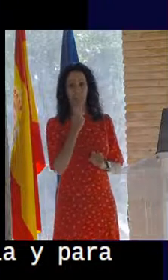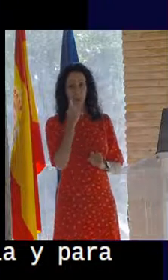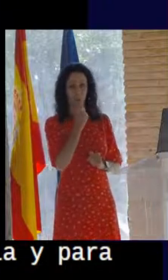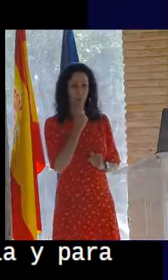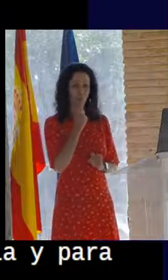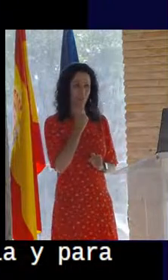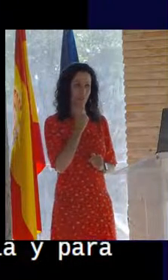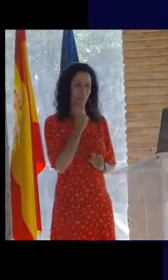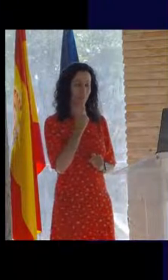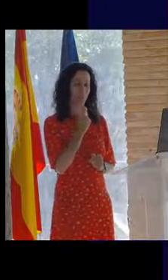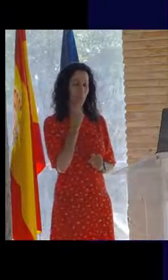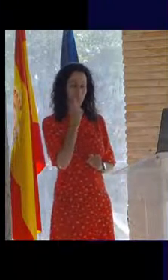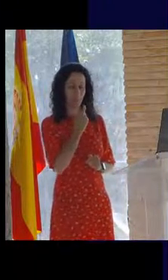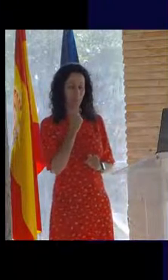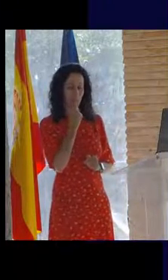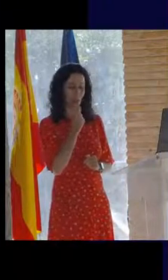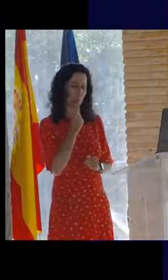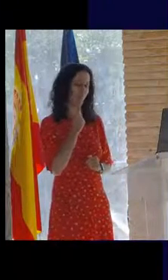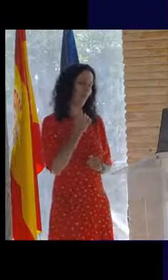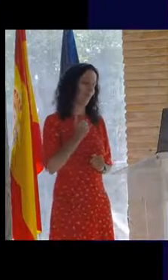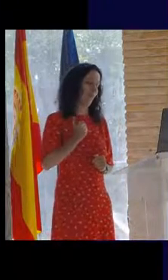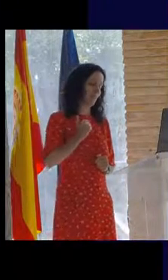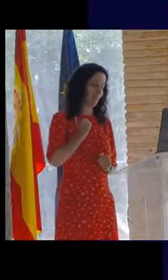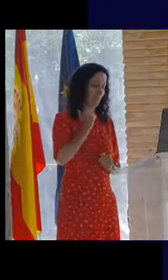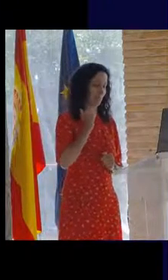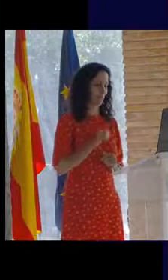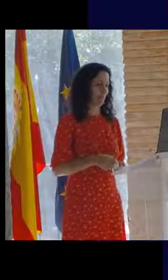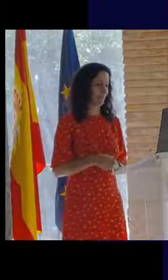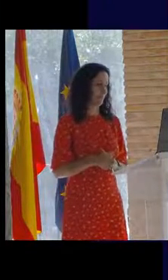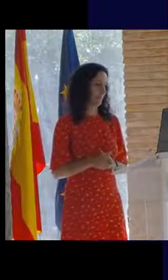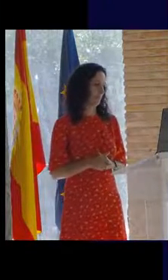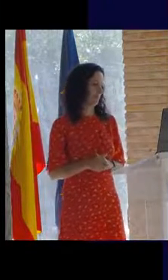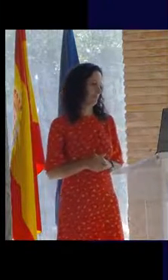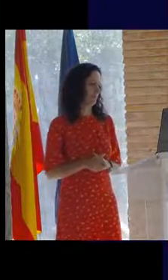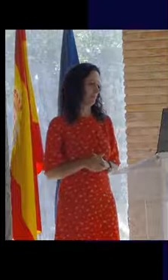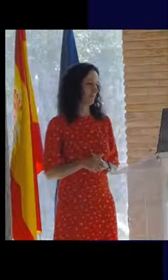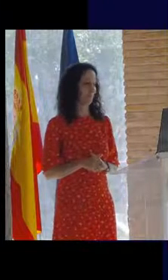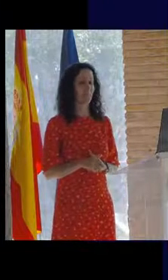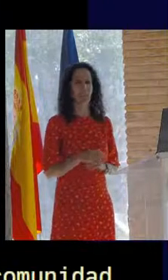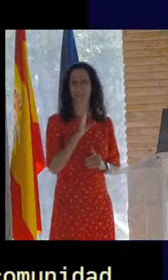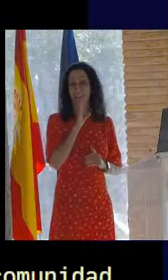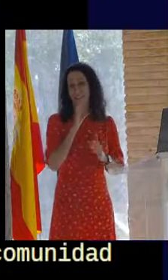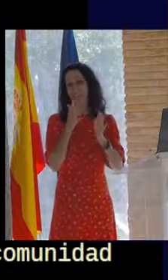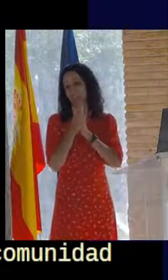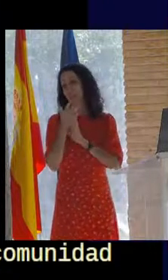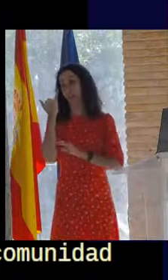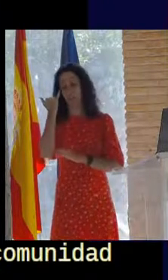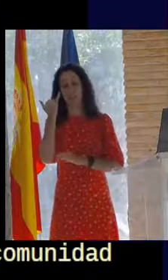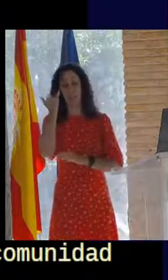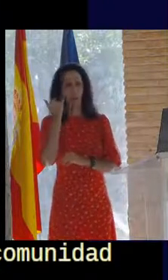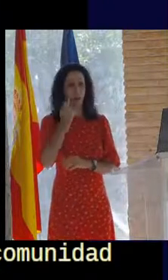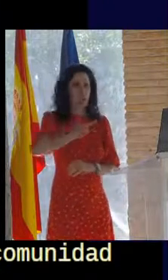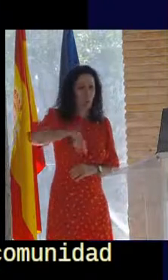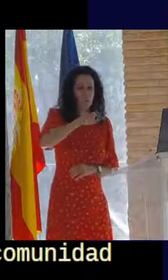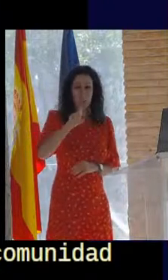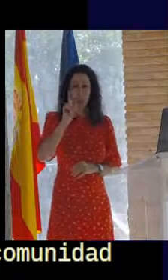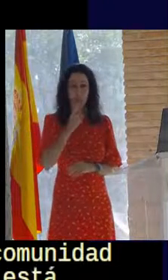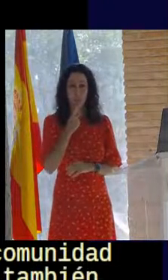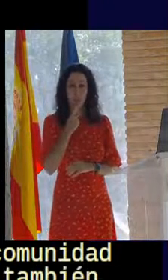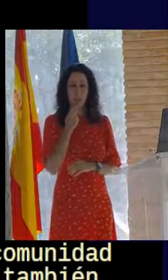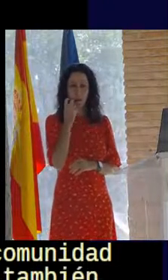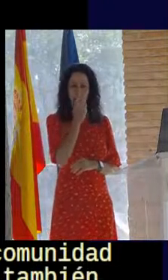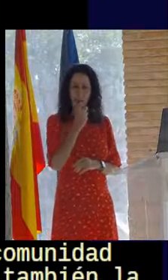información os voy a a plantear algunos mitos o falsas creencias de la comunidad sorda o de las personas sordas ya ha explicado Eva